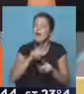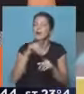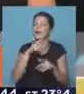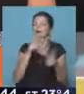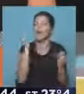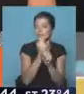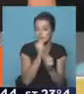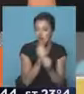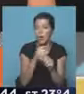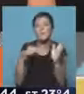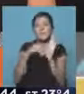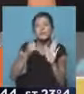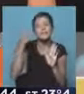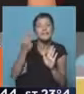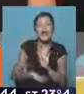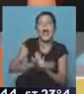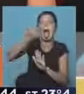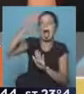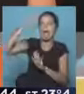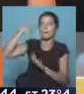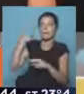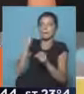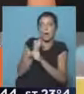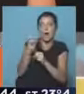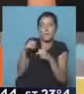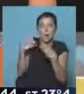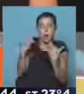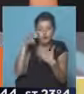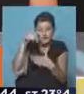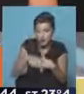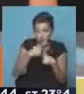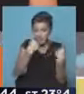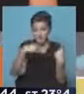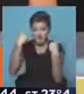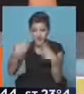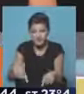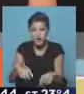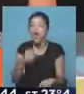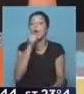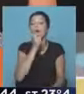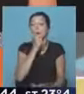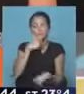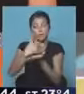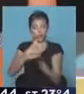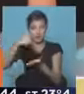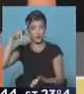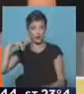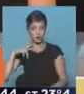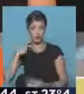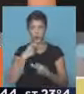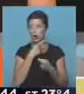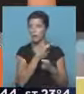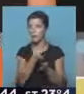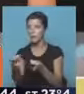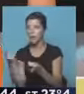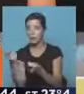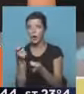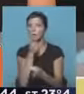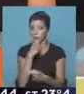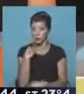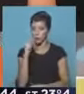de tener esa integración y de tener esa capacidad de compra que tienen los sectores altos y uno cuando ve el mapa es muy